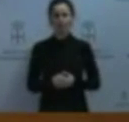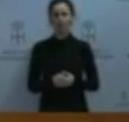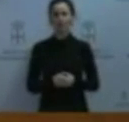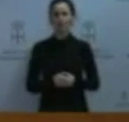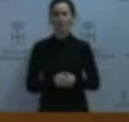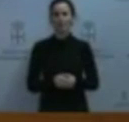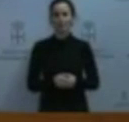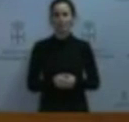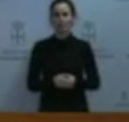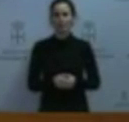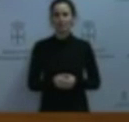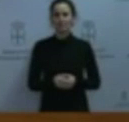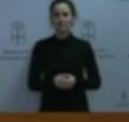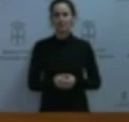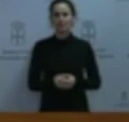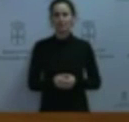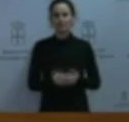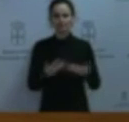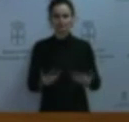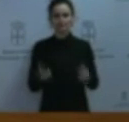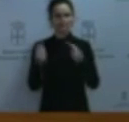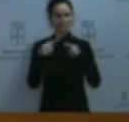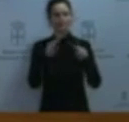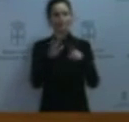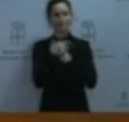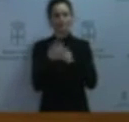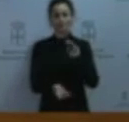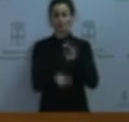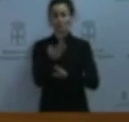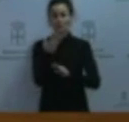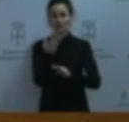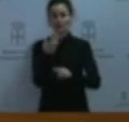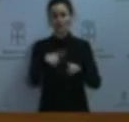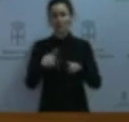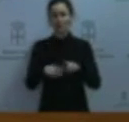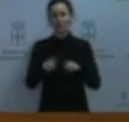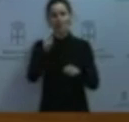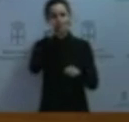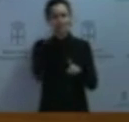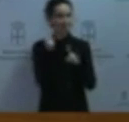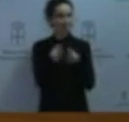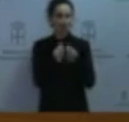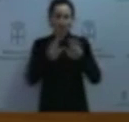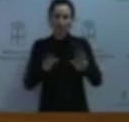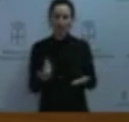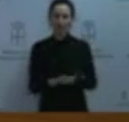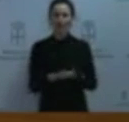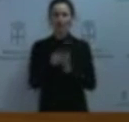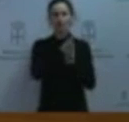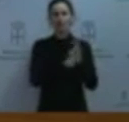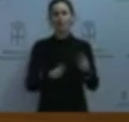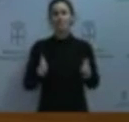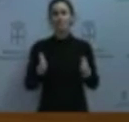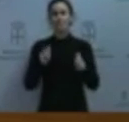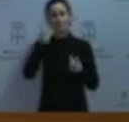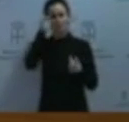da abastos. Ante esta situación queremos proponer generar productos turísticos con un objetivo objetivo bien claro, que sea recuperar la vida en los